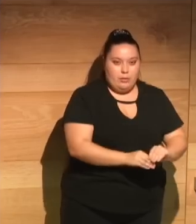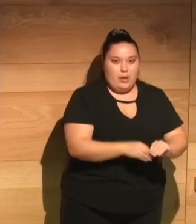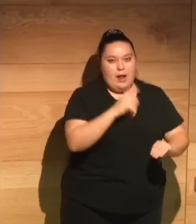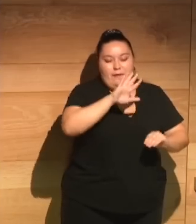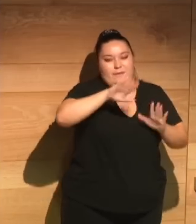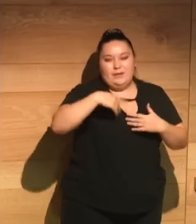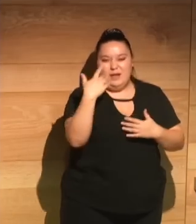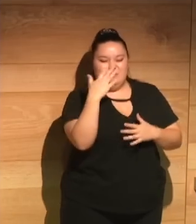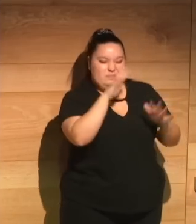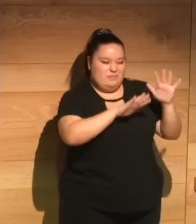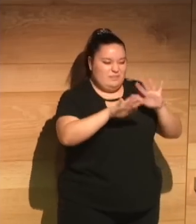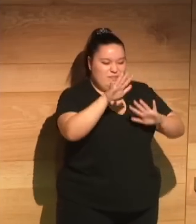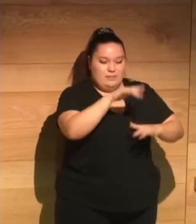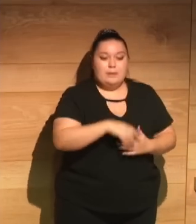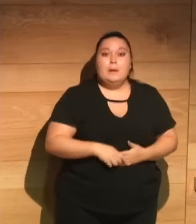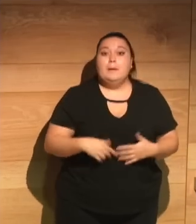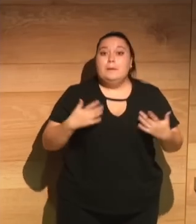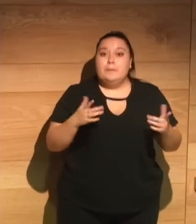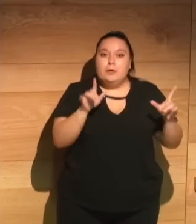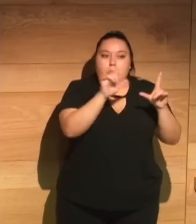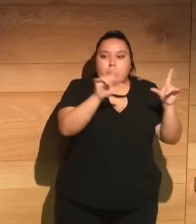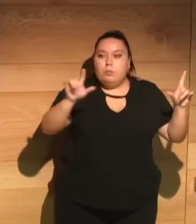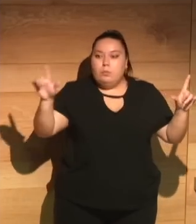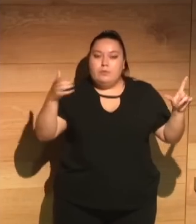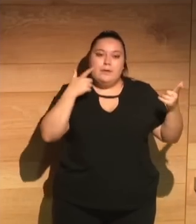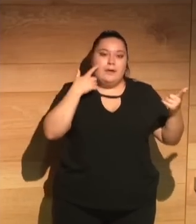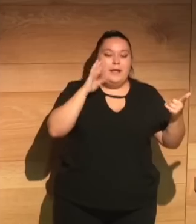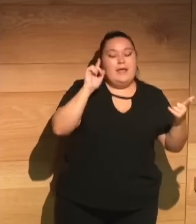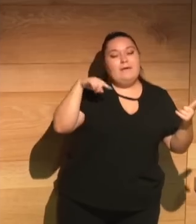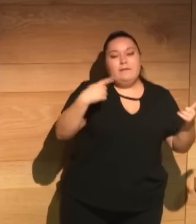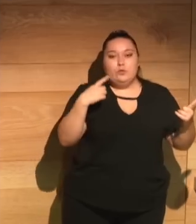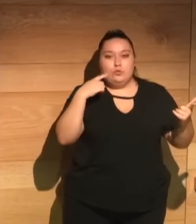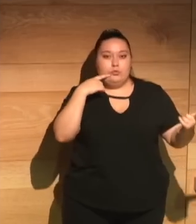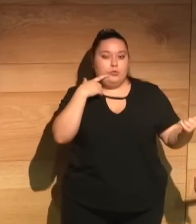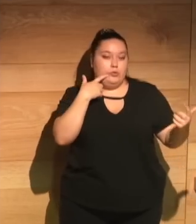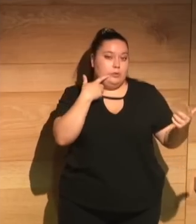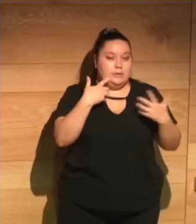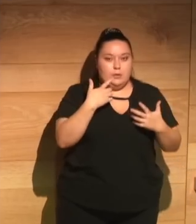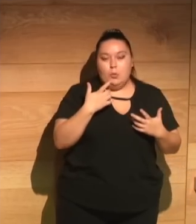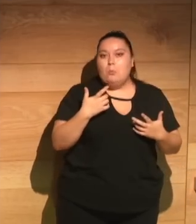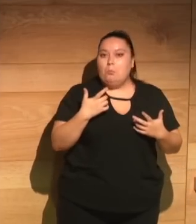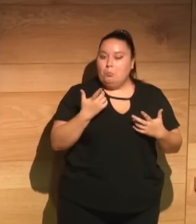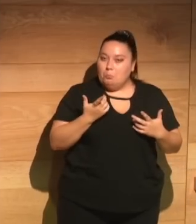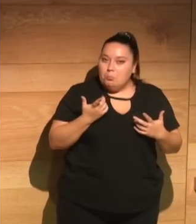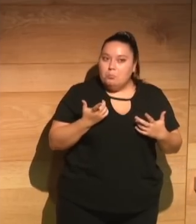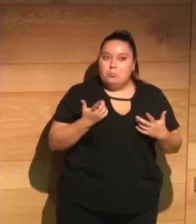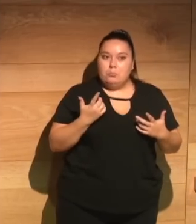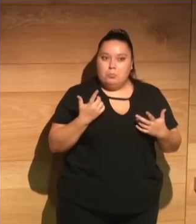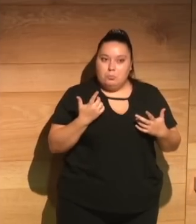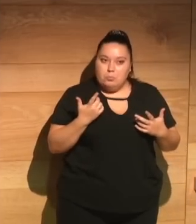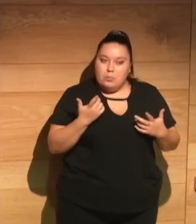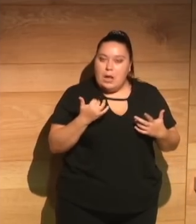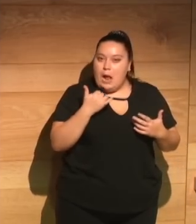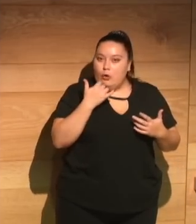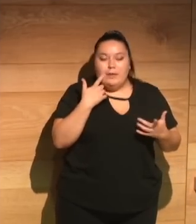avanza, lo que se ve son diferentes instantáneas con un efecto estético que hemos recuperado después por medios electrónicos para el